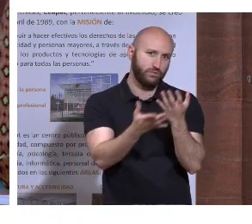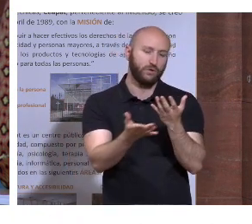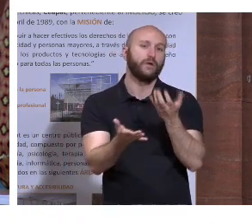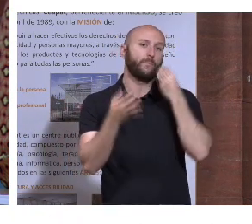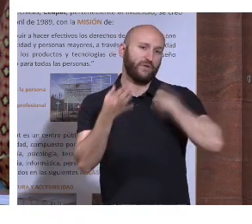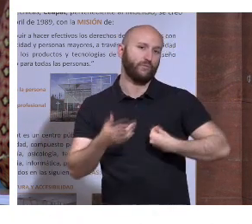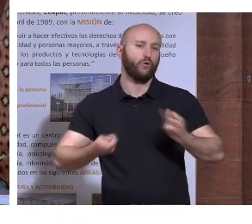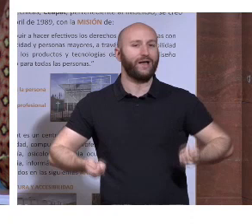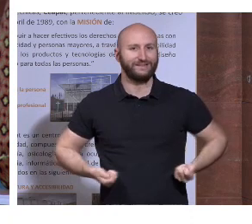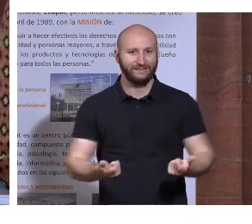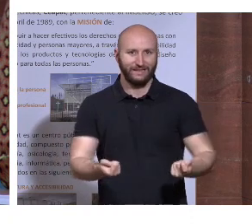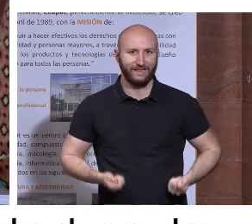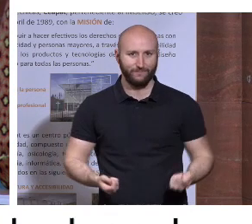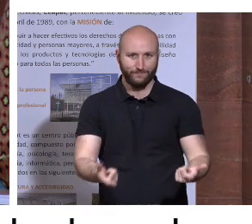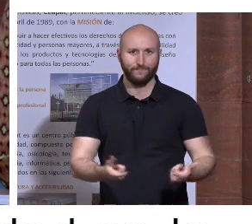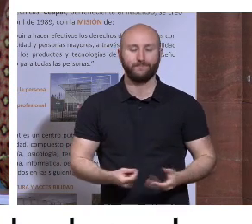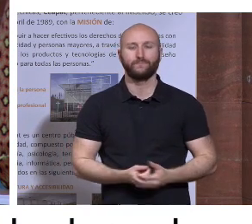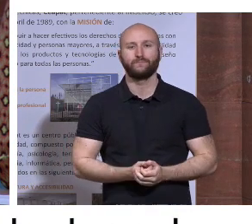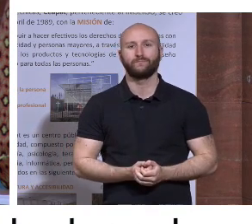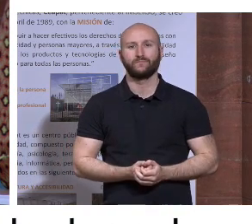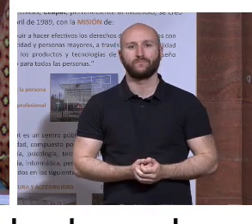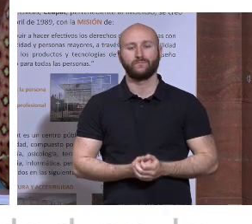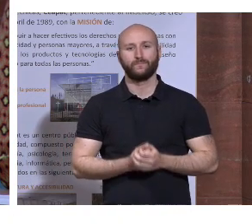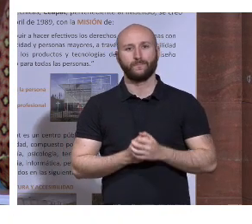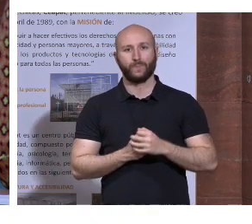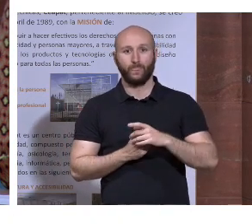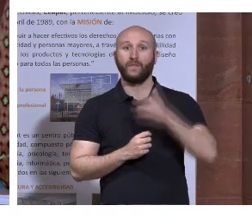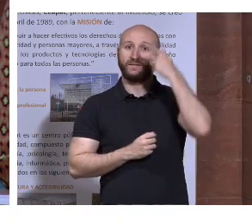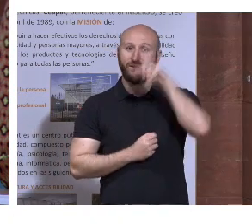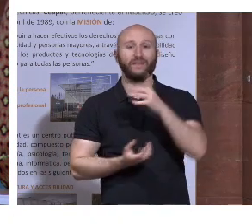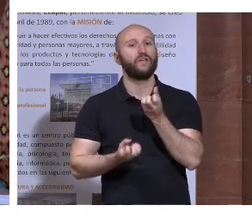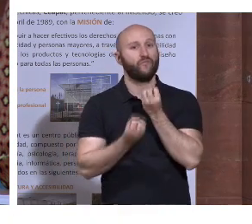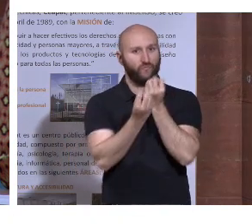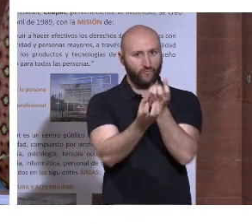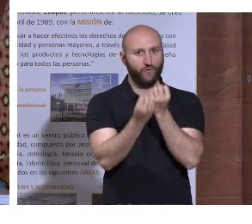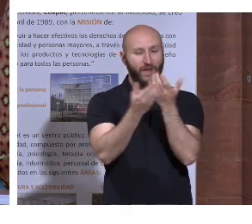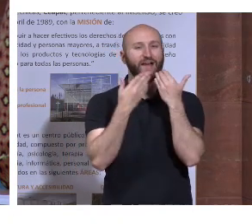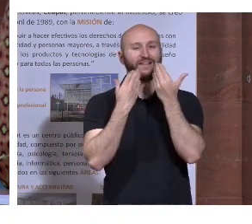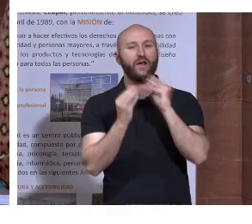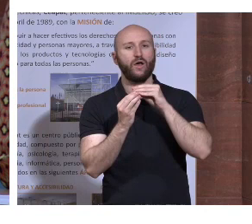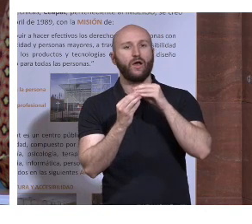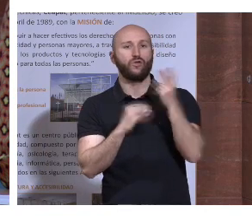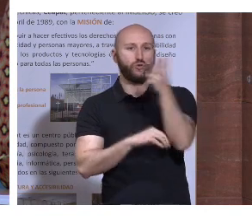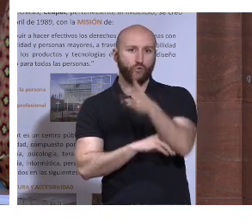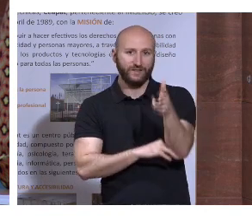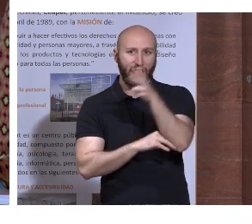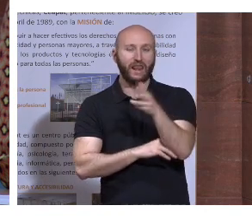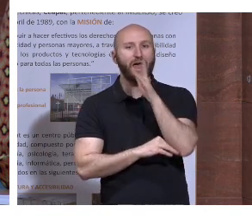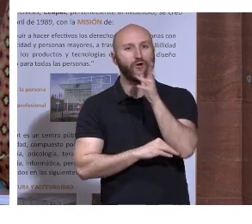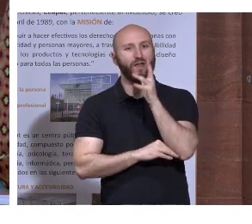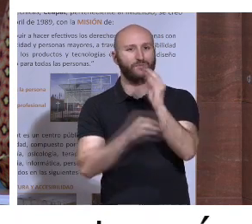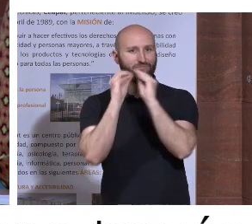ruedas. Indirectamente vamos a informar a través de diferentes productos documentales que estamos